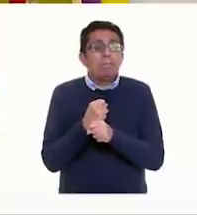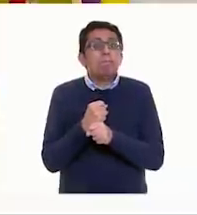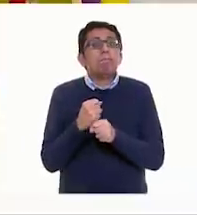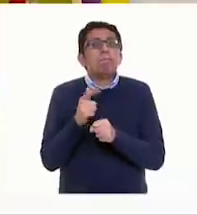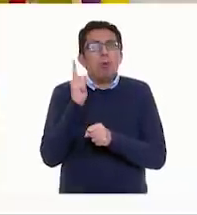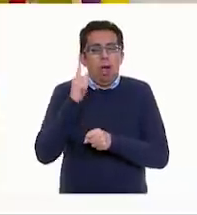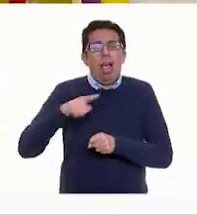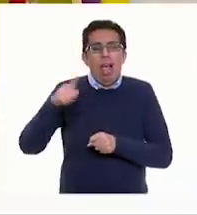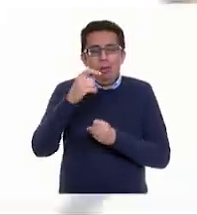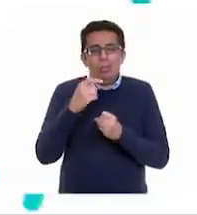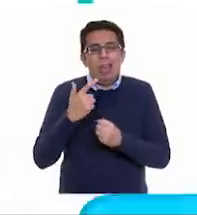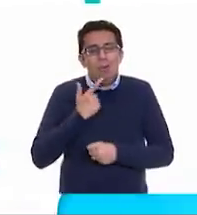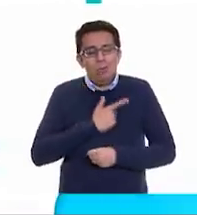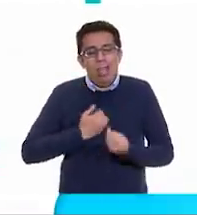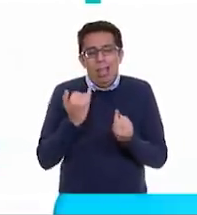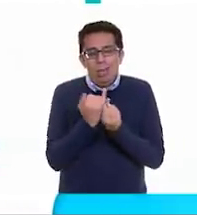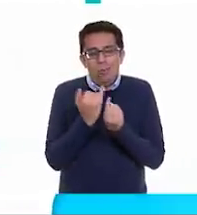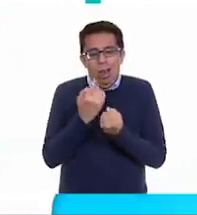disfrutado tanto como nosotros.